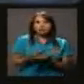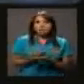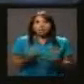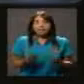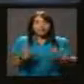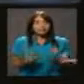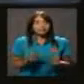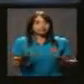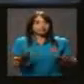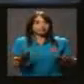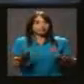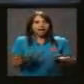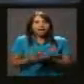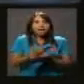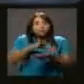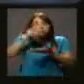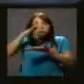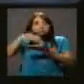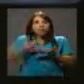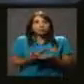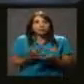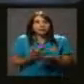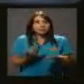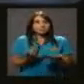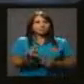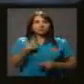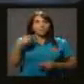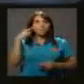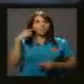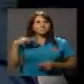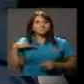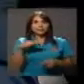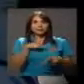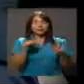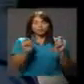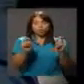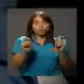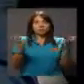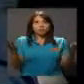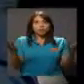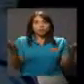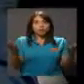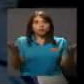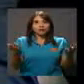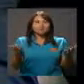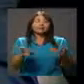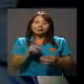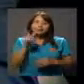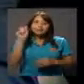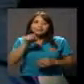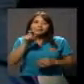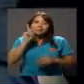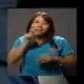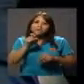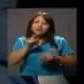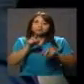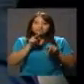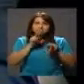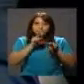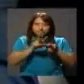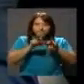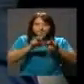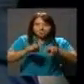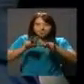yo soy de la tesis de que el ministerio de educación que por supuesto hay que intervenirlo desde el señor ministro